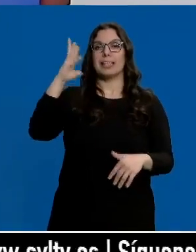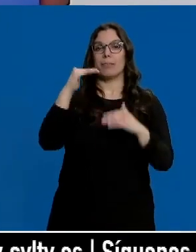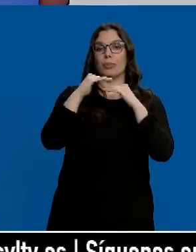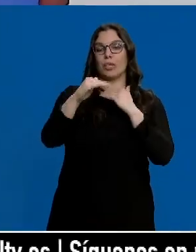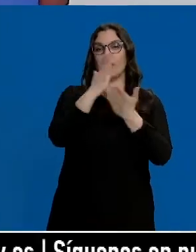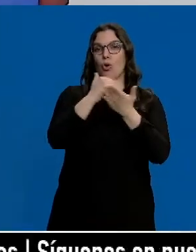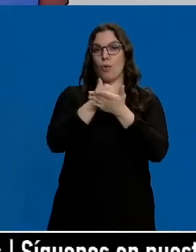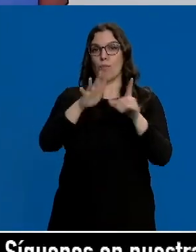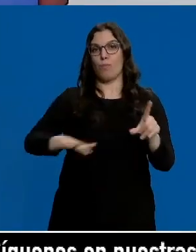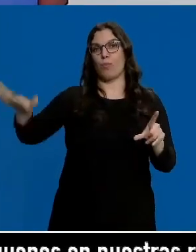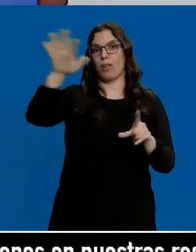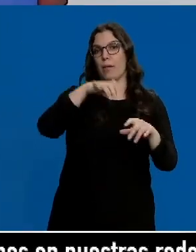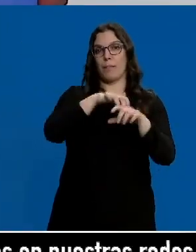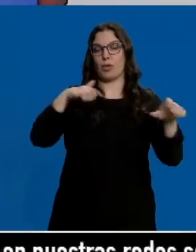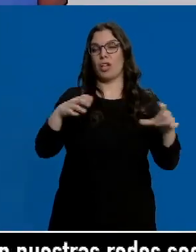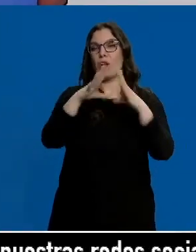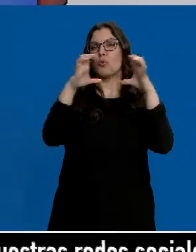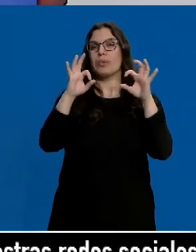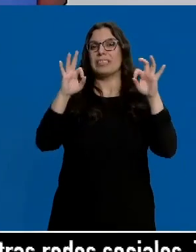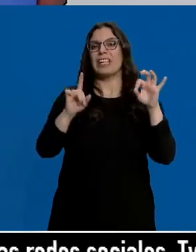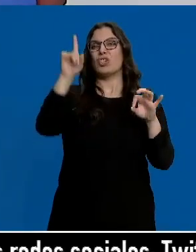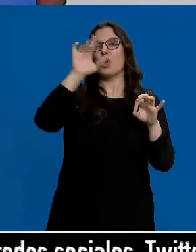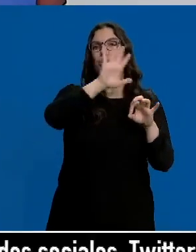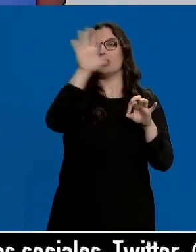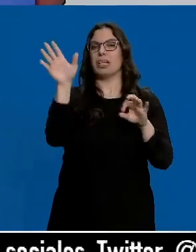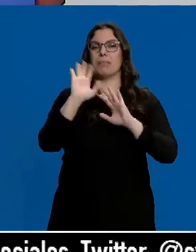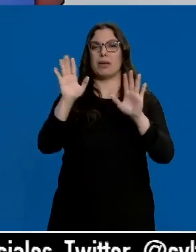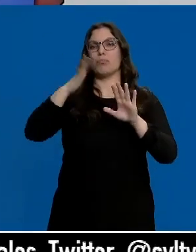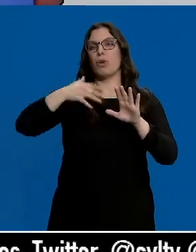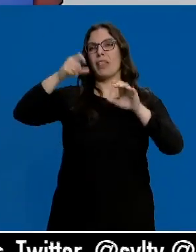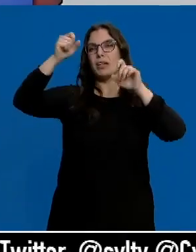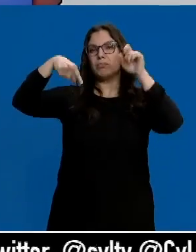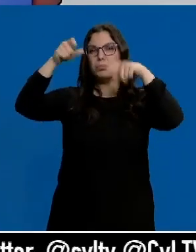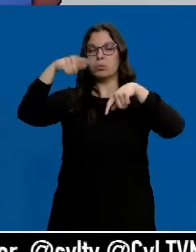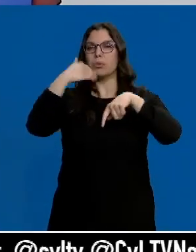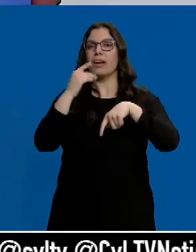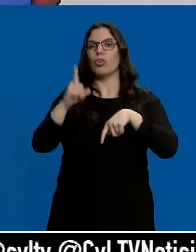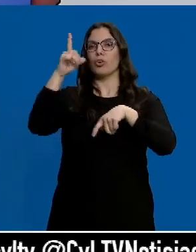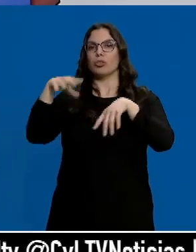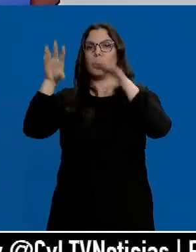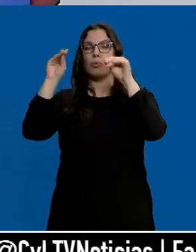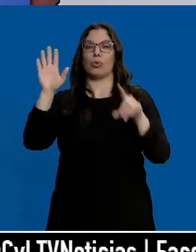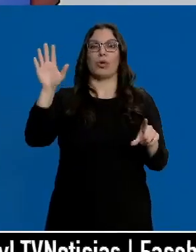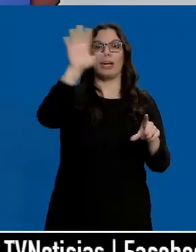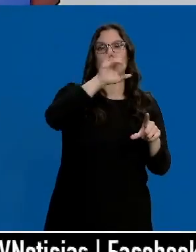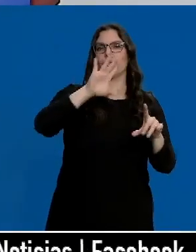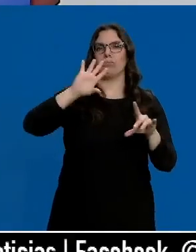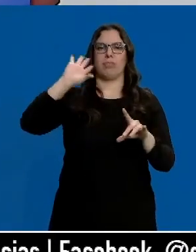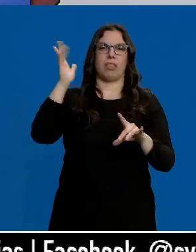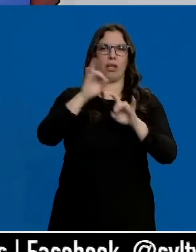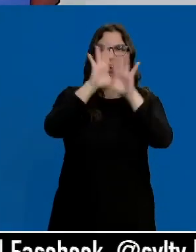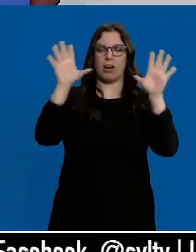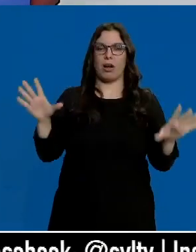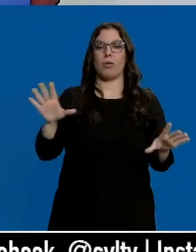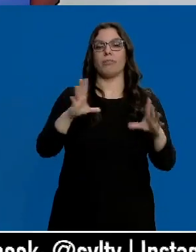parte de la comunidad, solamente con algunas nubes en el extremo norte, incluso con alguna lluvia en puntos del norte de Burgos. En el resto cielos azules, paso